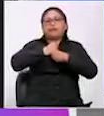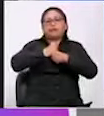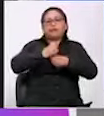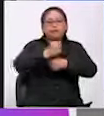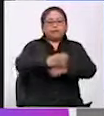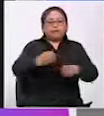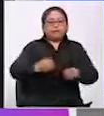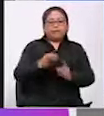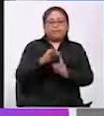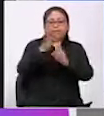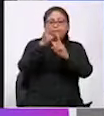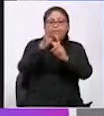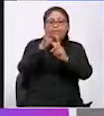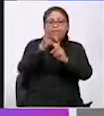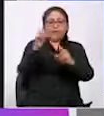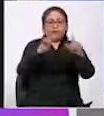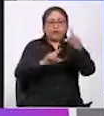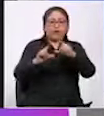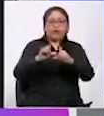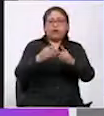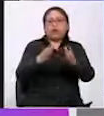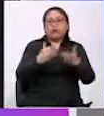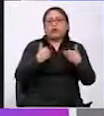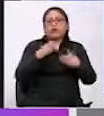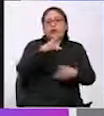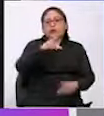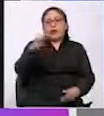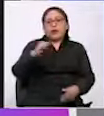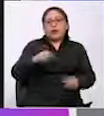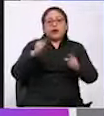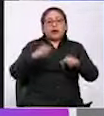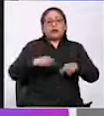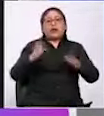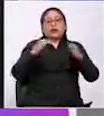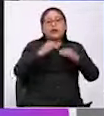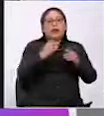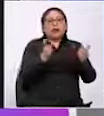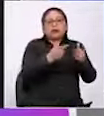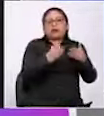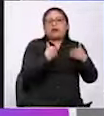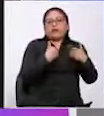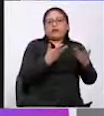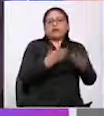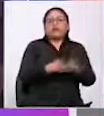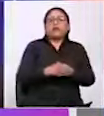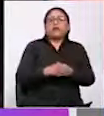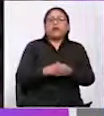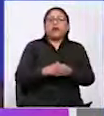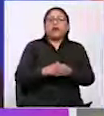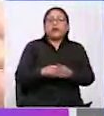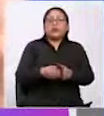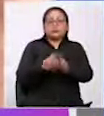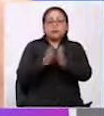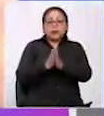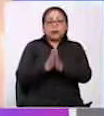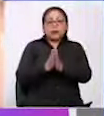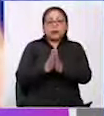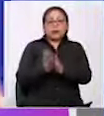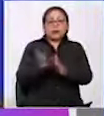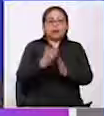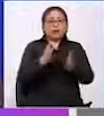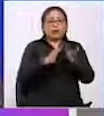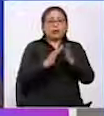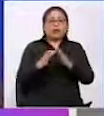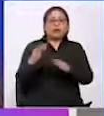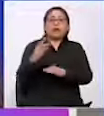principal, está el laboratorio en Cochabamba. También tenemos representante aquí en La Paz y pues pedirle, ¿no?, al pueblo boliviano